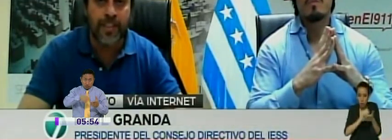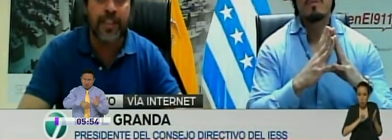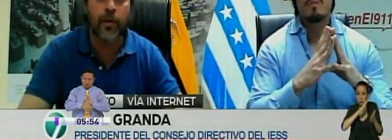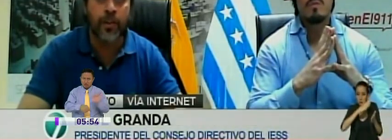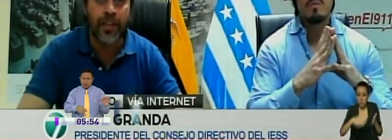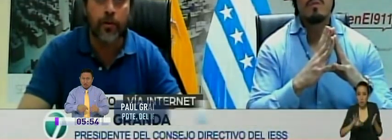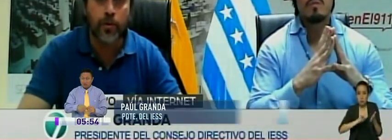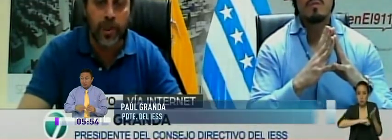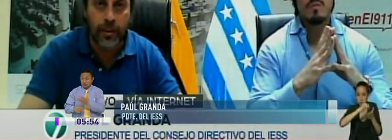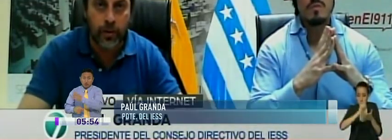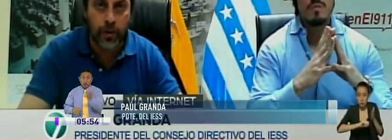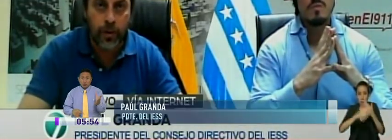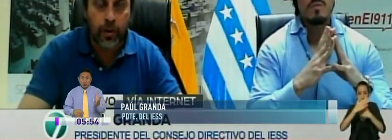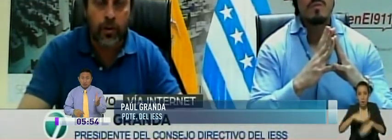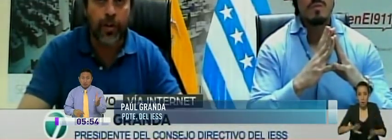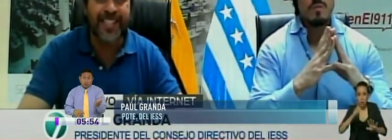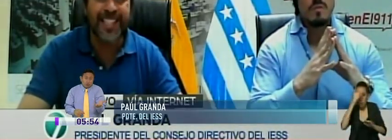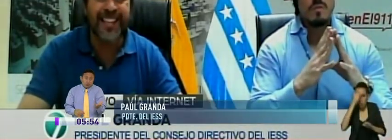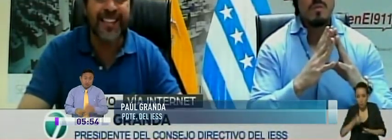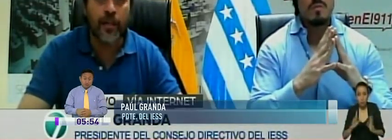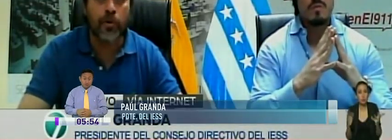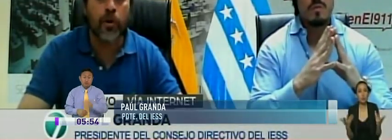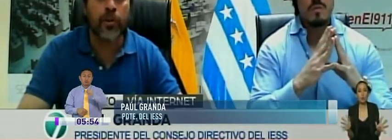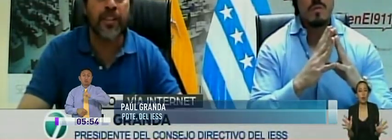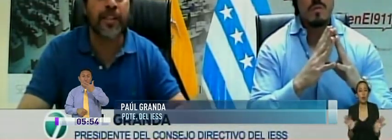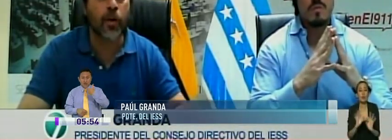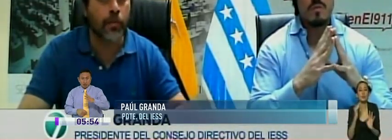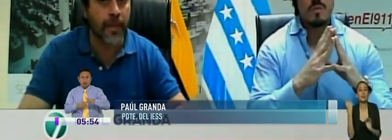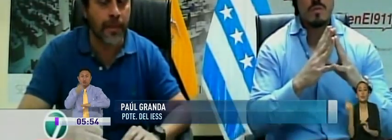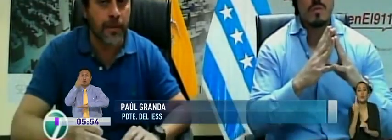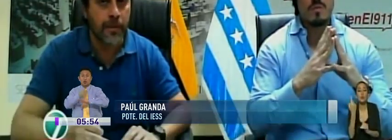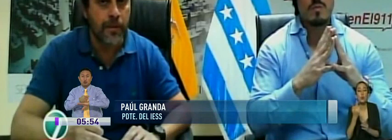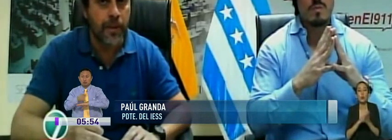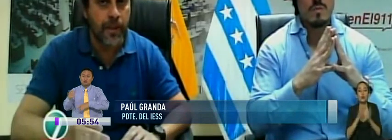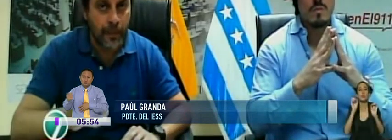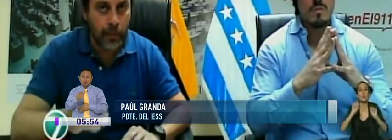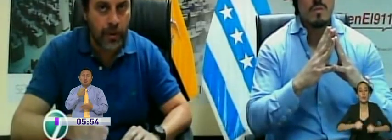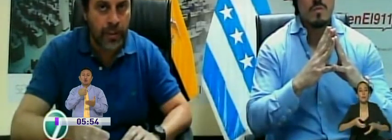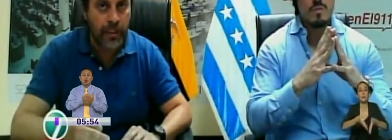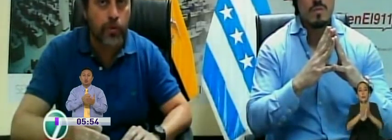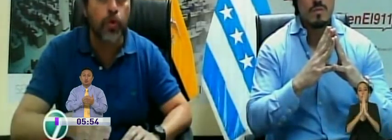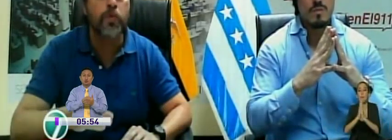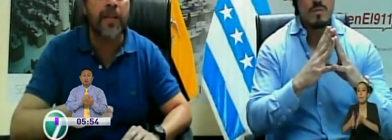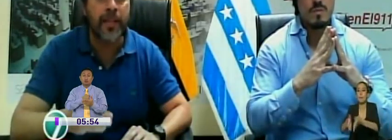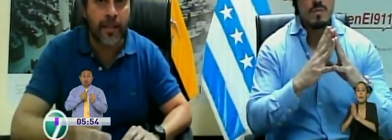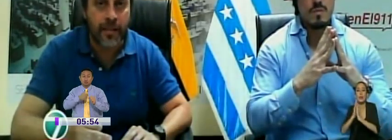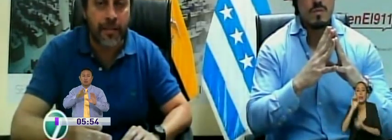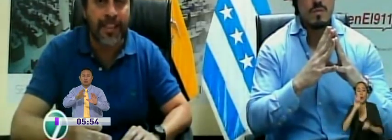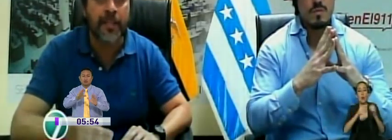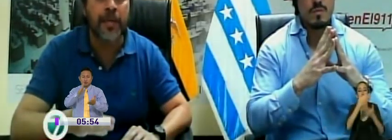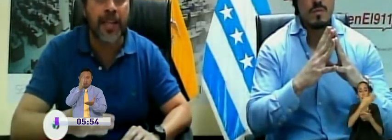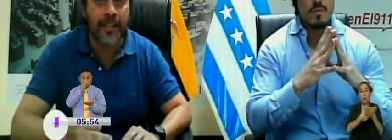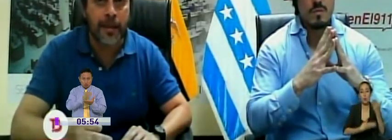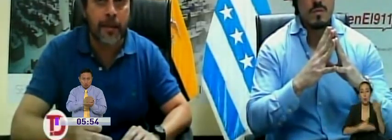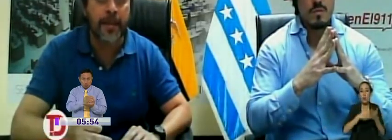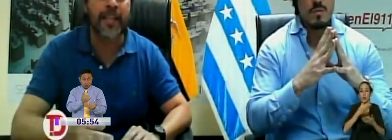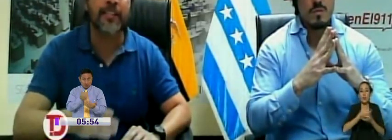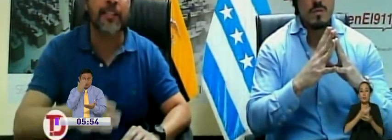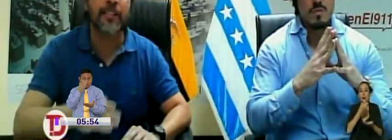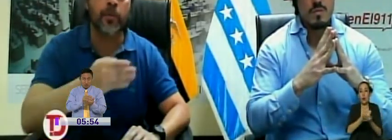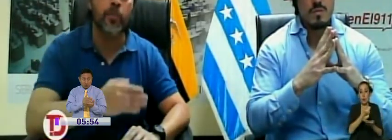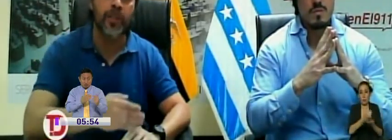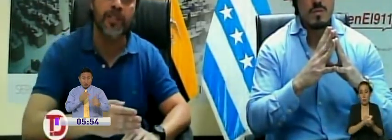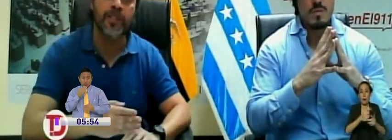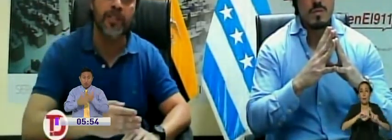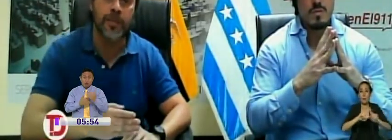no existe contrato suscrito. Lo que sí se ha dictado son órdenes de compra que hemos decidido suspenderlas de manera inmediata para que